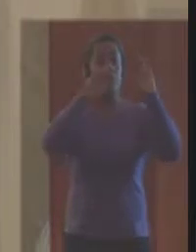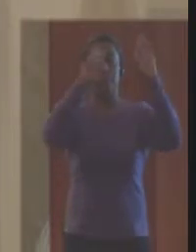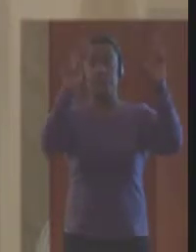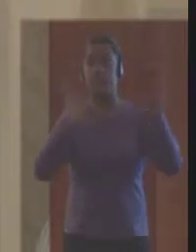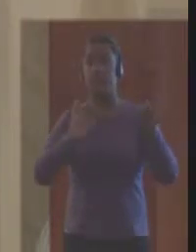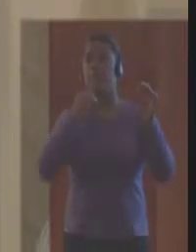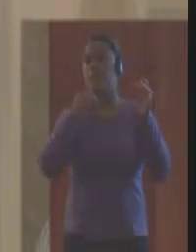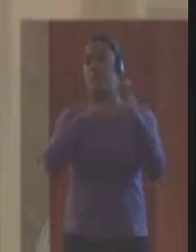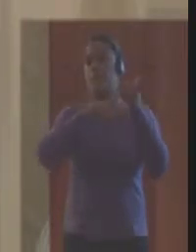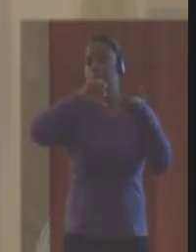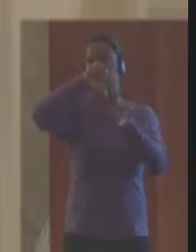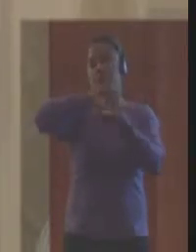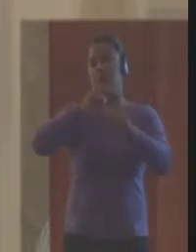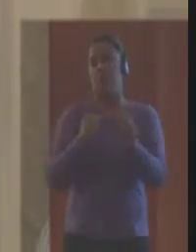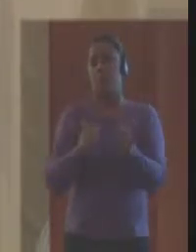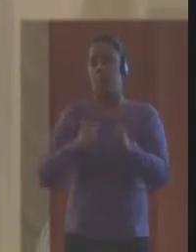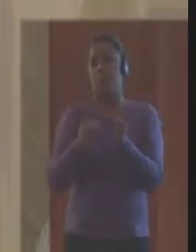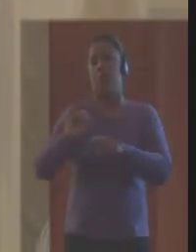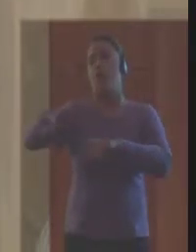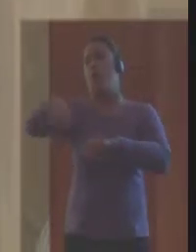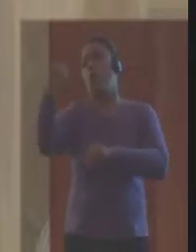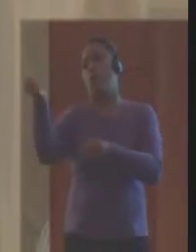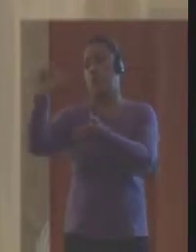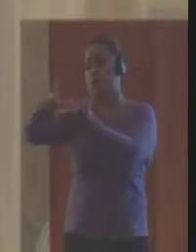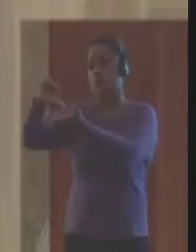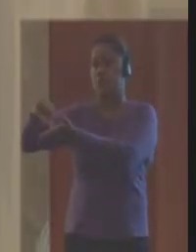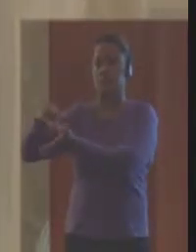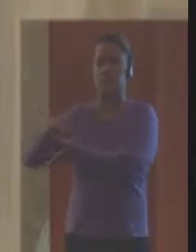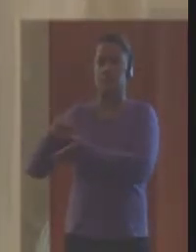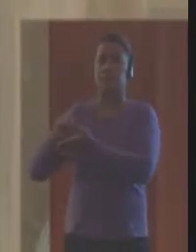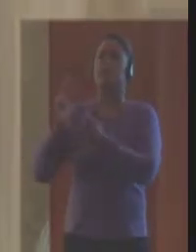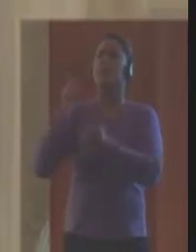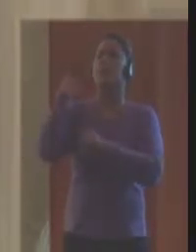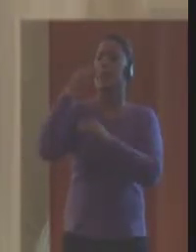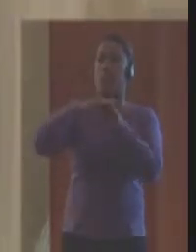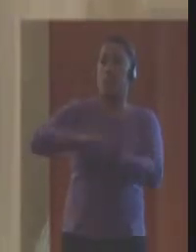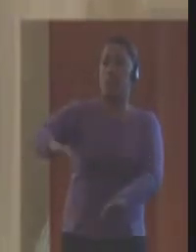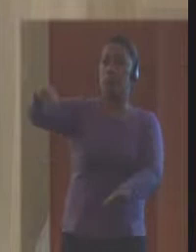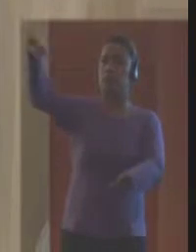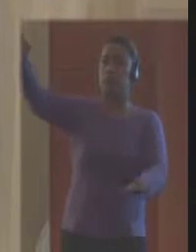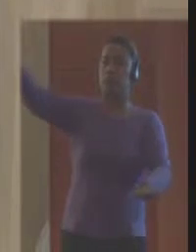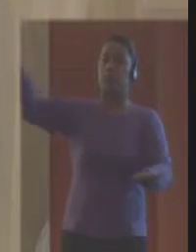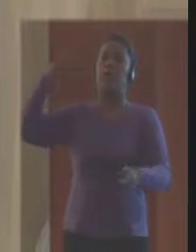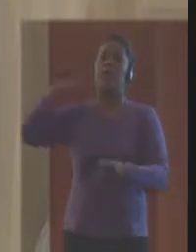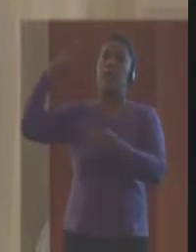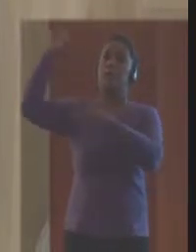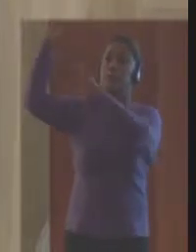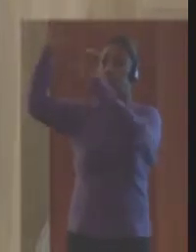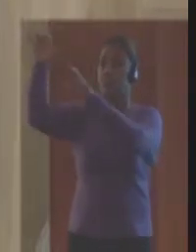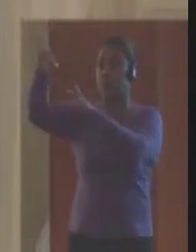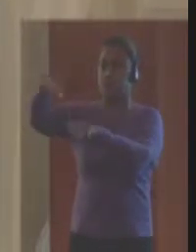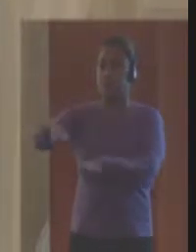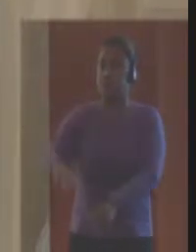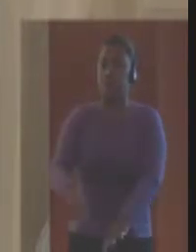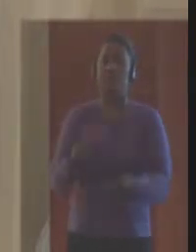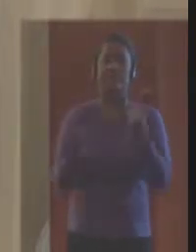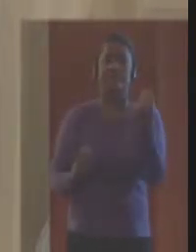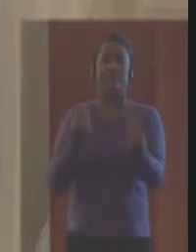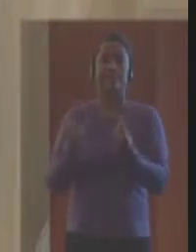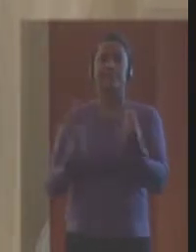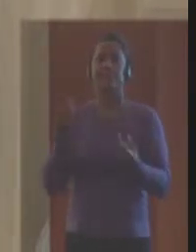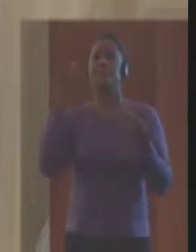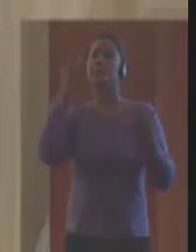Para el caso de Bogotá y muchas otras ciudades de la zona andina está el tema de los sismos. ¿Y cómo son nuestros